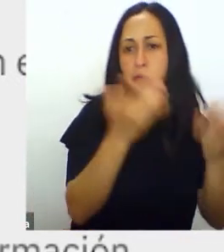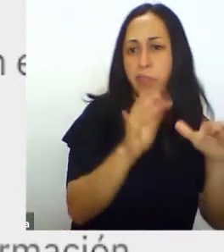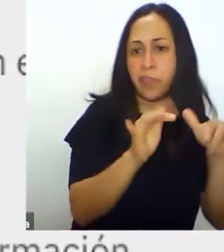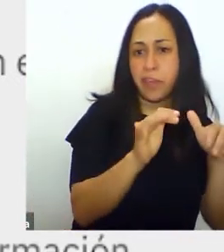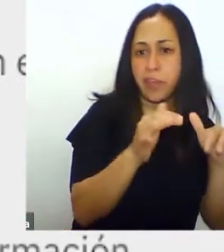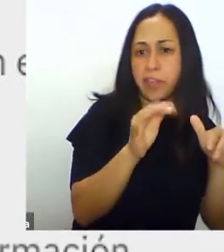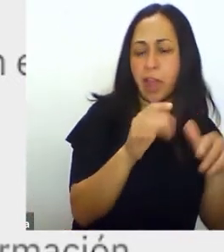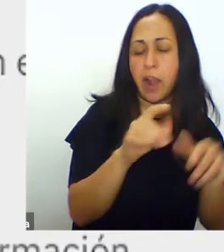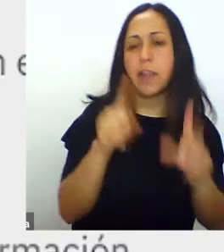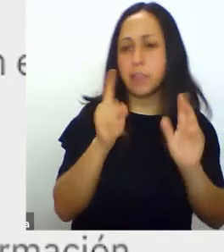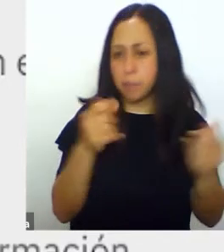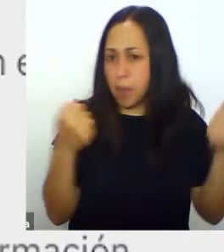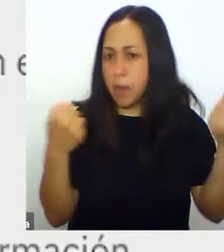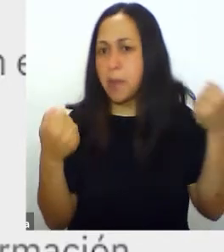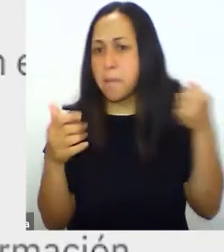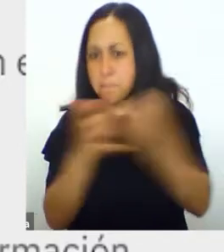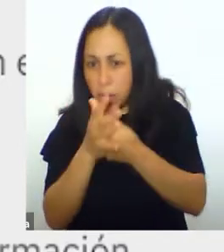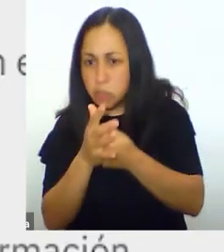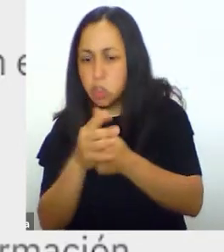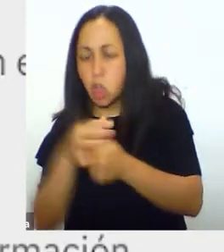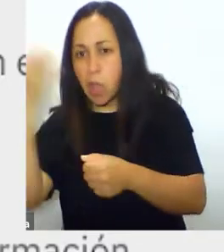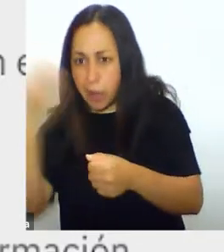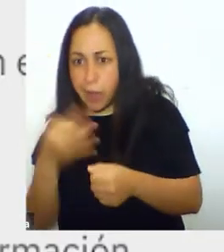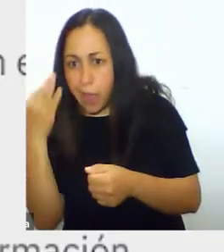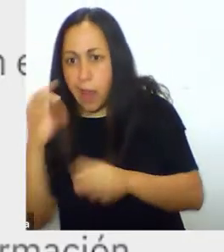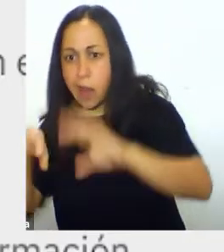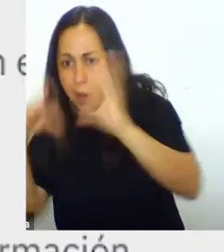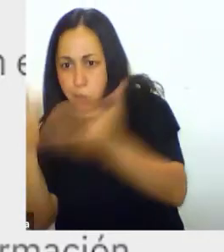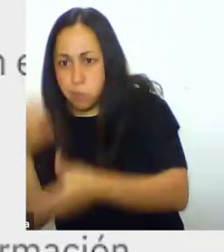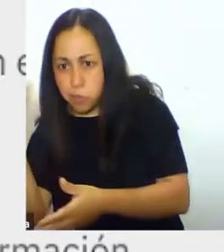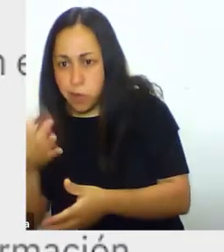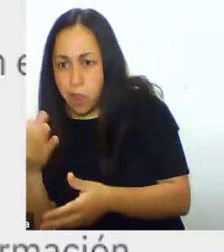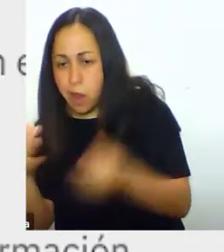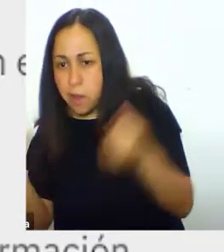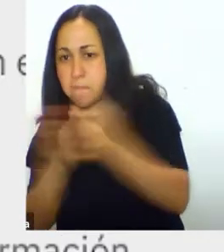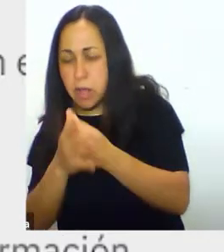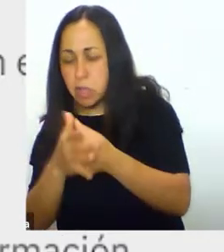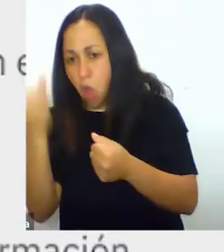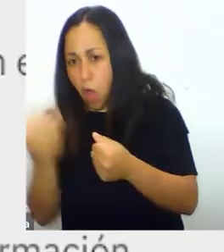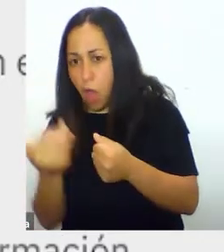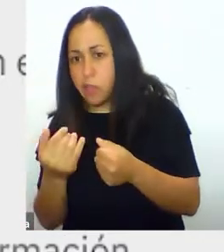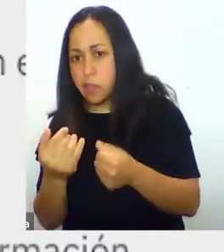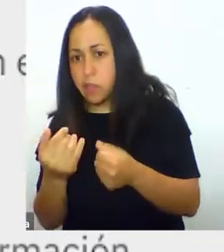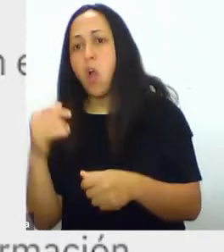digital tiene un impacto muy real en el mundo físico y también viceversa.